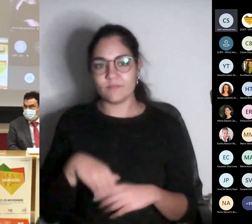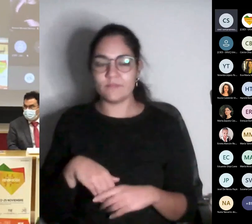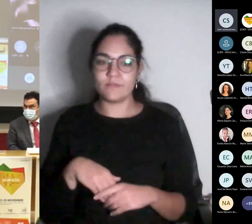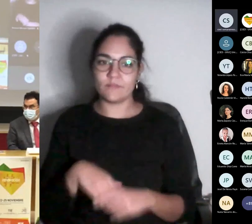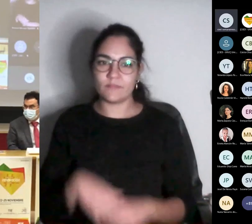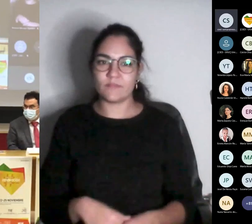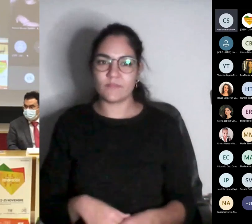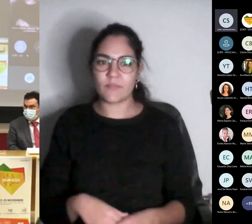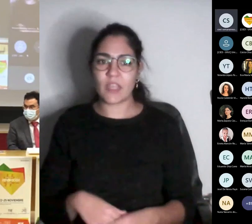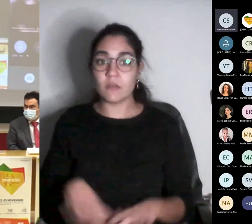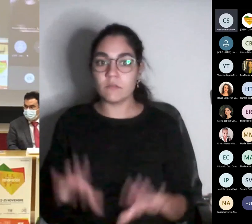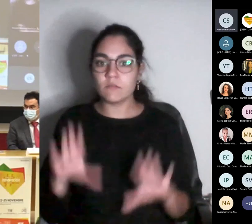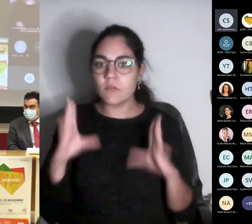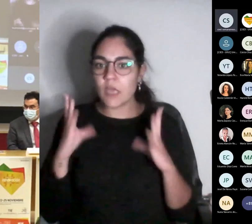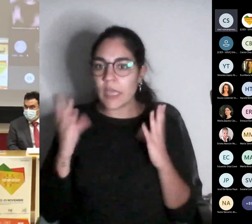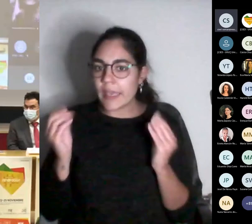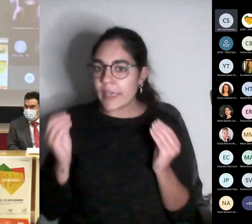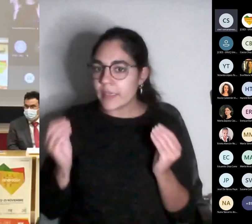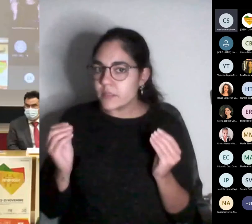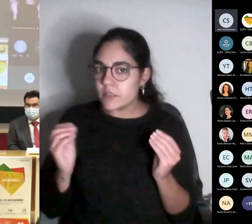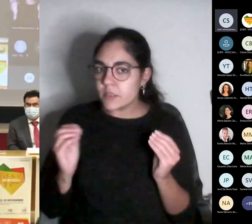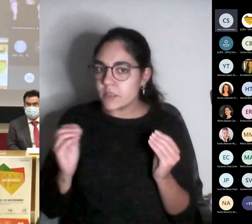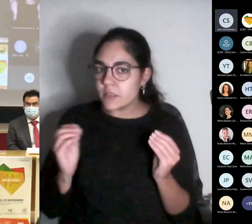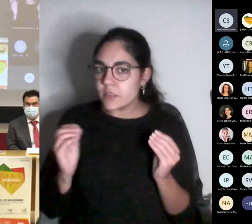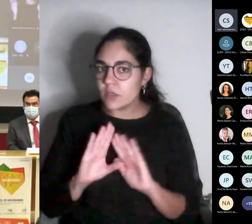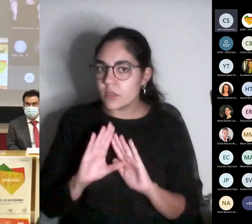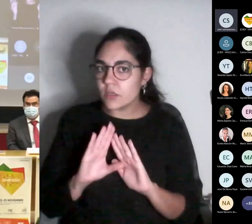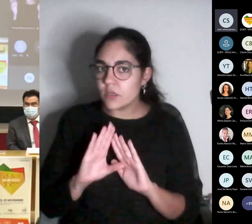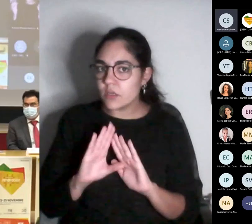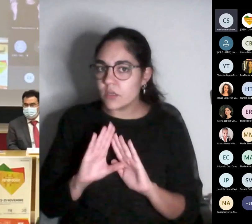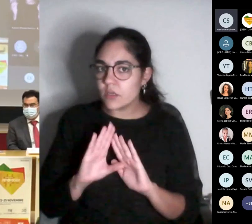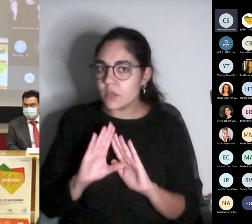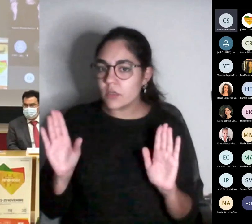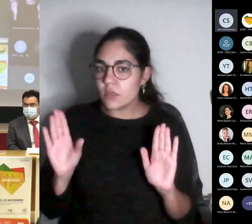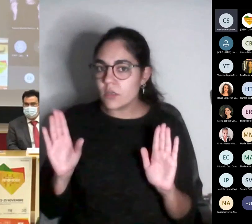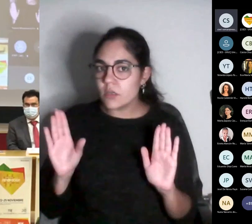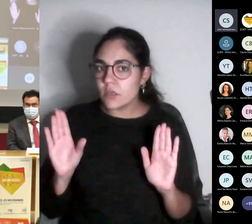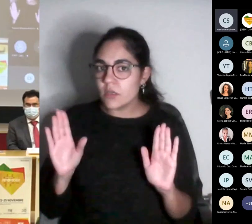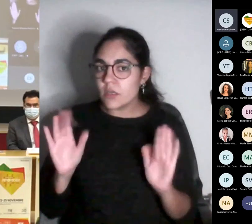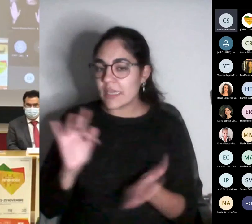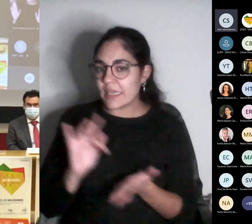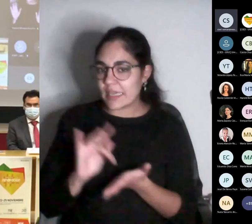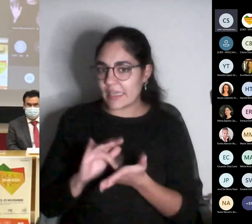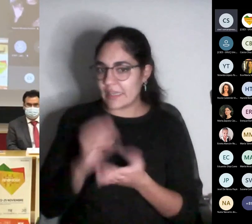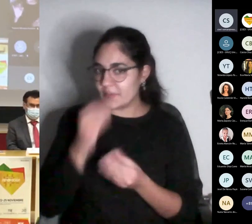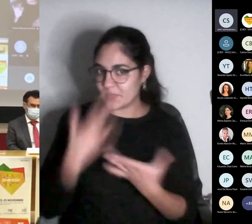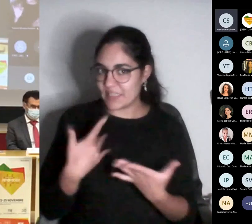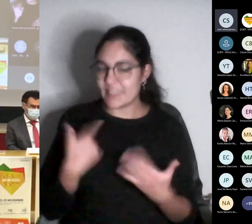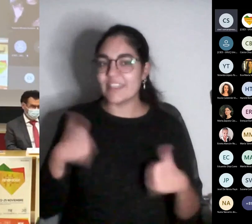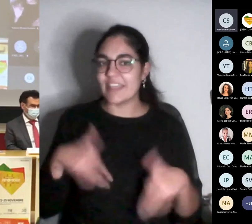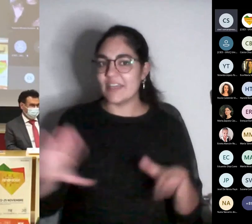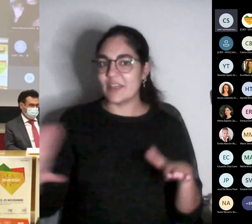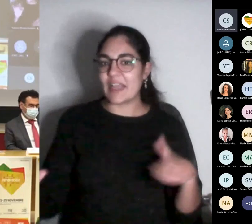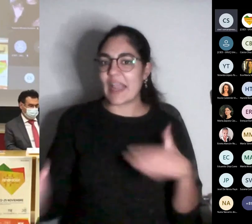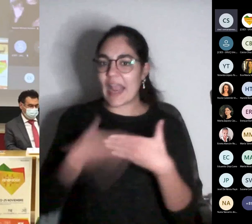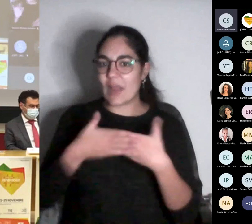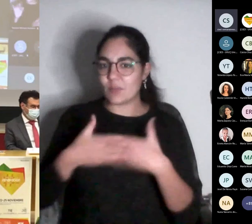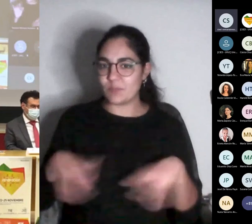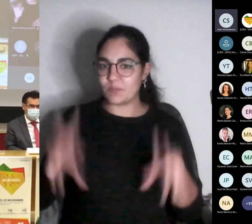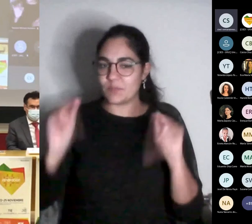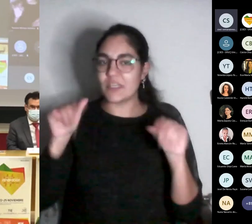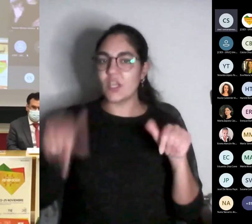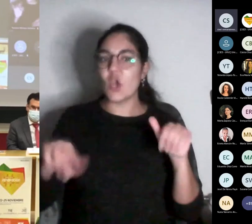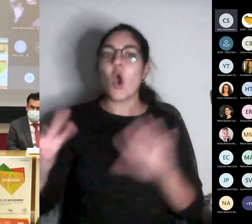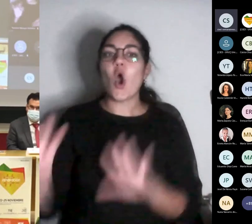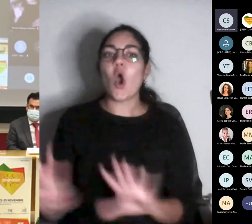Y entiendo que ahora el guión está bien, damos por clausurada estas octavas